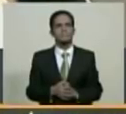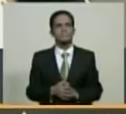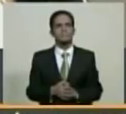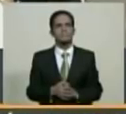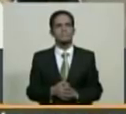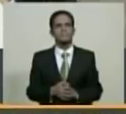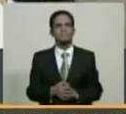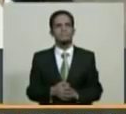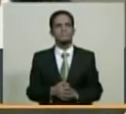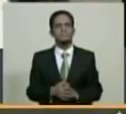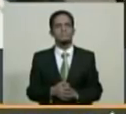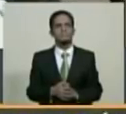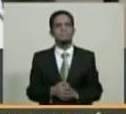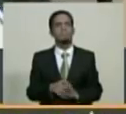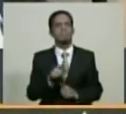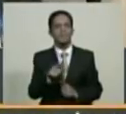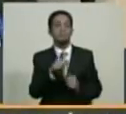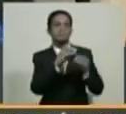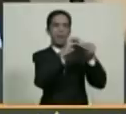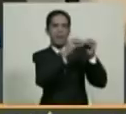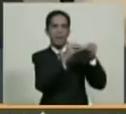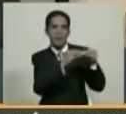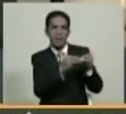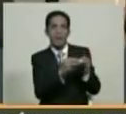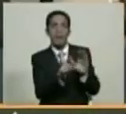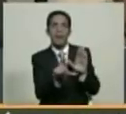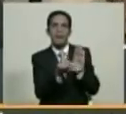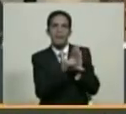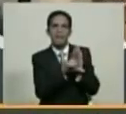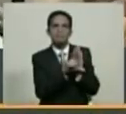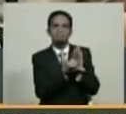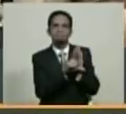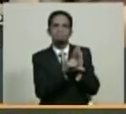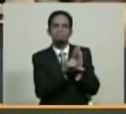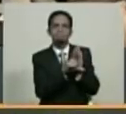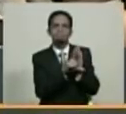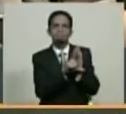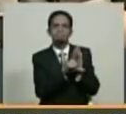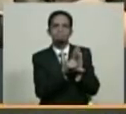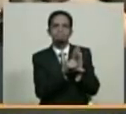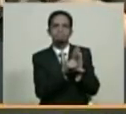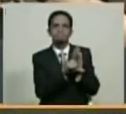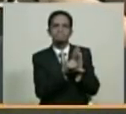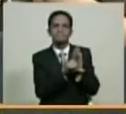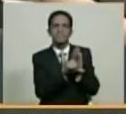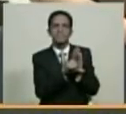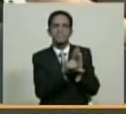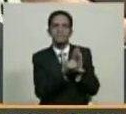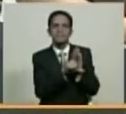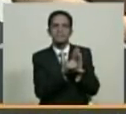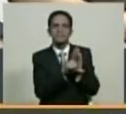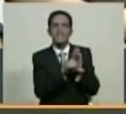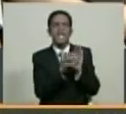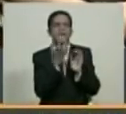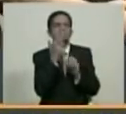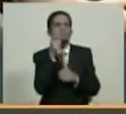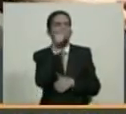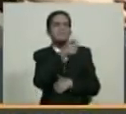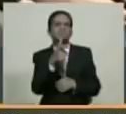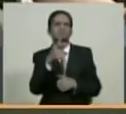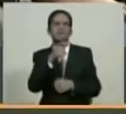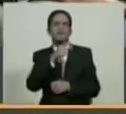pueblo, al de a pie. Es una reforma tributaria que va dirigida a los grandes contribuyentes especiales, un universo aproximadamente de 140